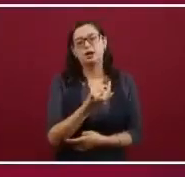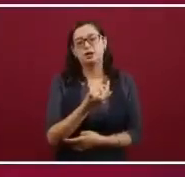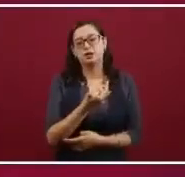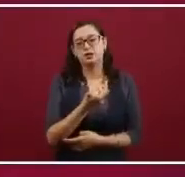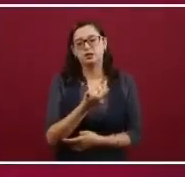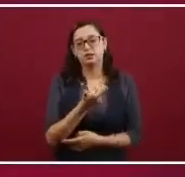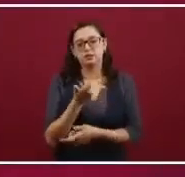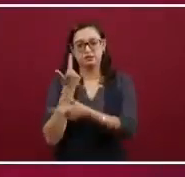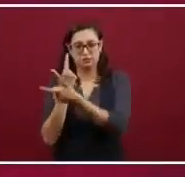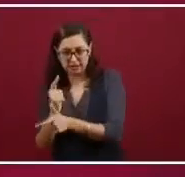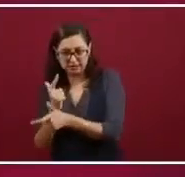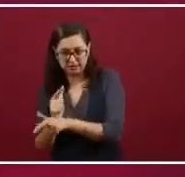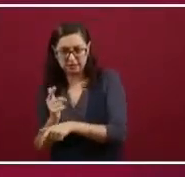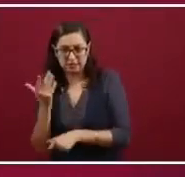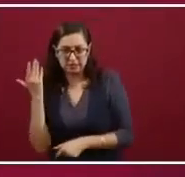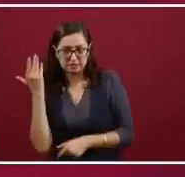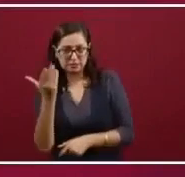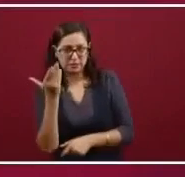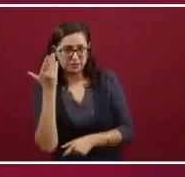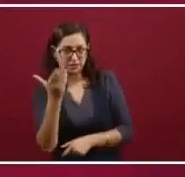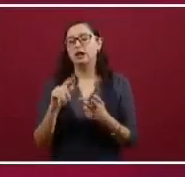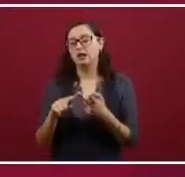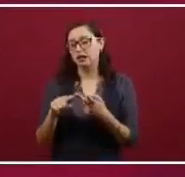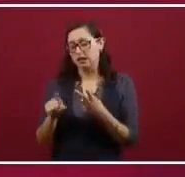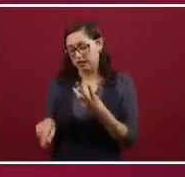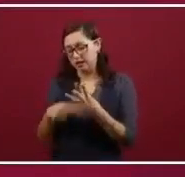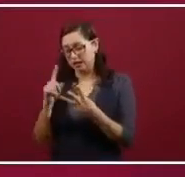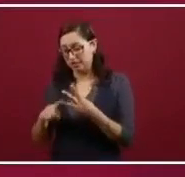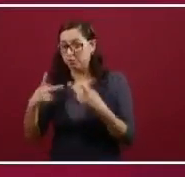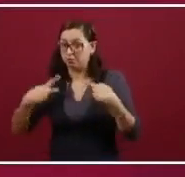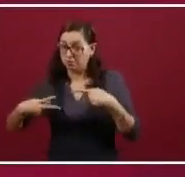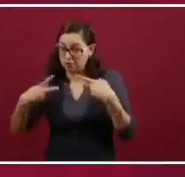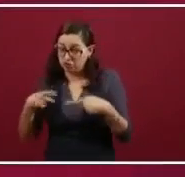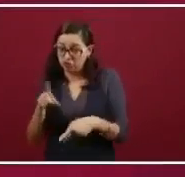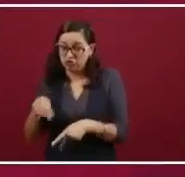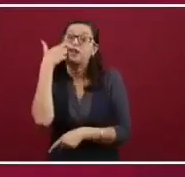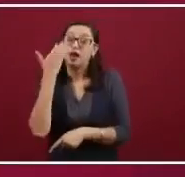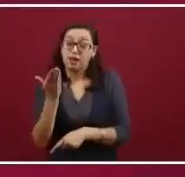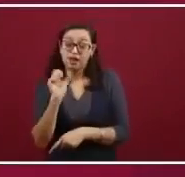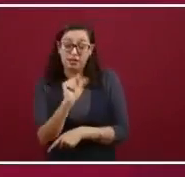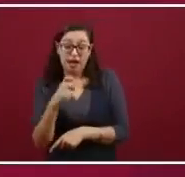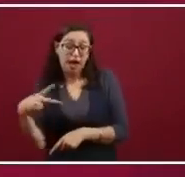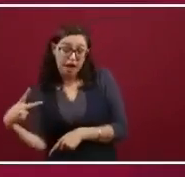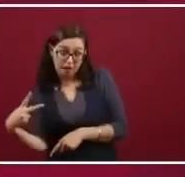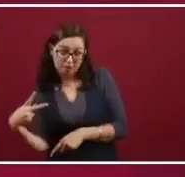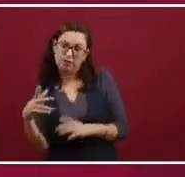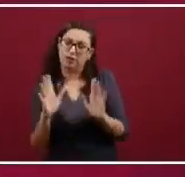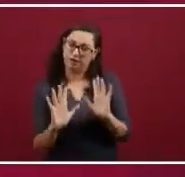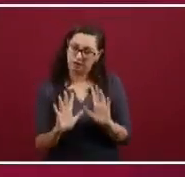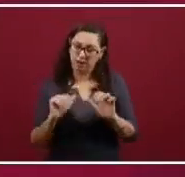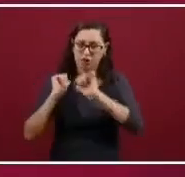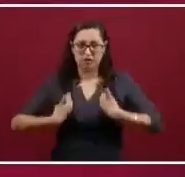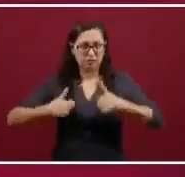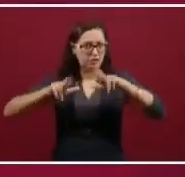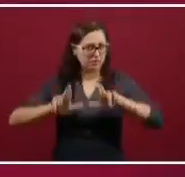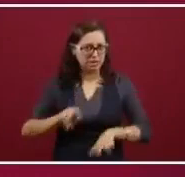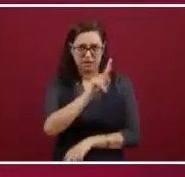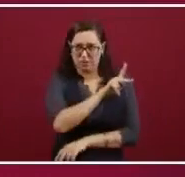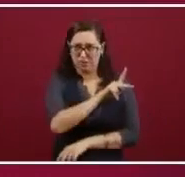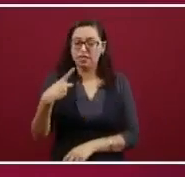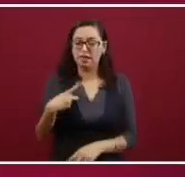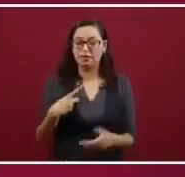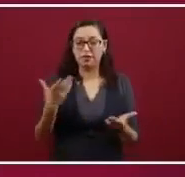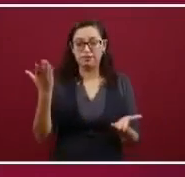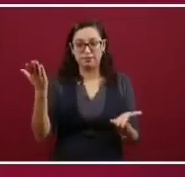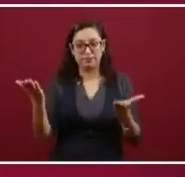que solicitan esos servicios, a los consumidores de esos servicios. Entonces, que la autoridad tiene que actuar con